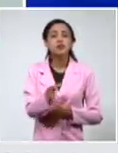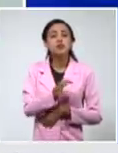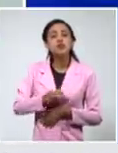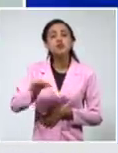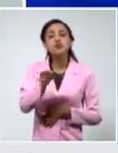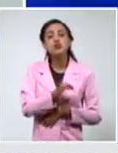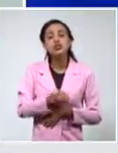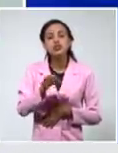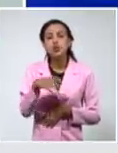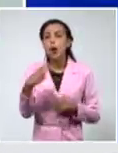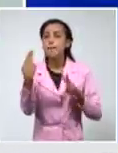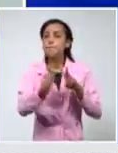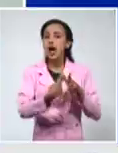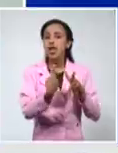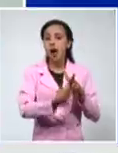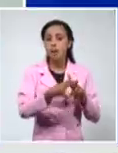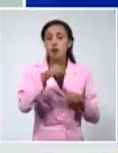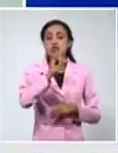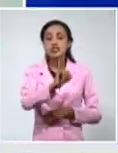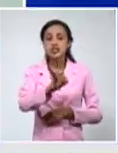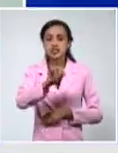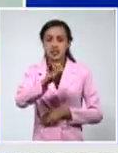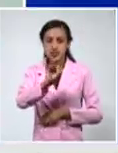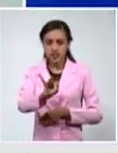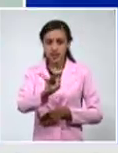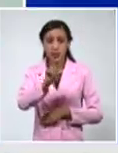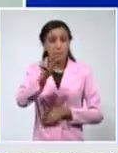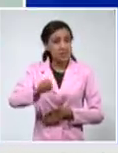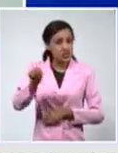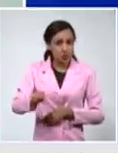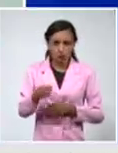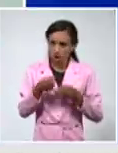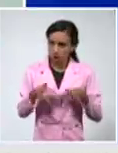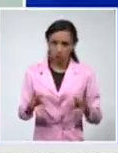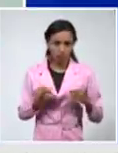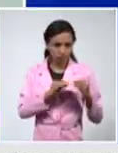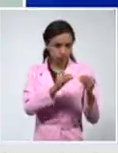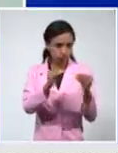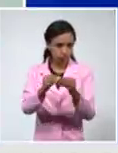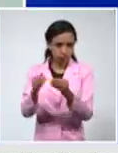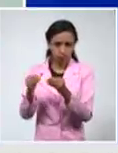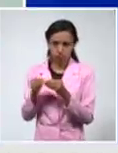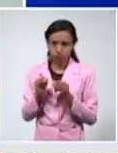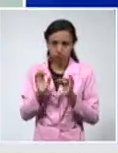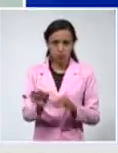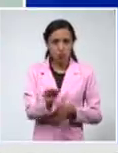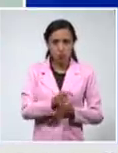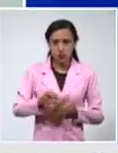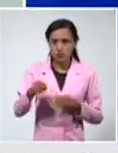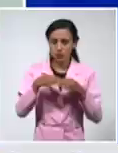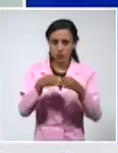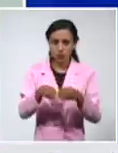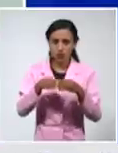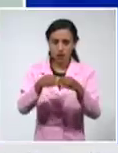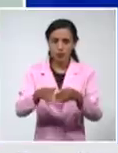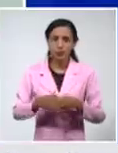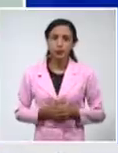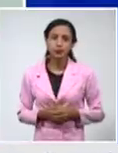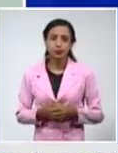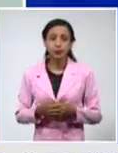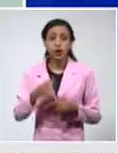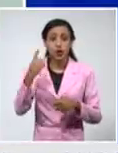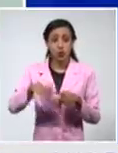Bayamo, con 67 casos autóctonos allí, ayer. Iguaní y Manzanillo confirman 8 casos